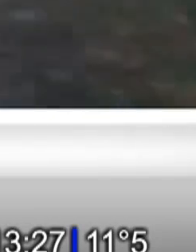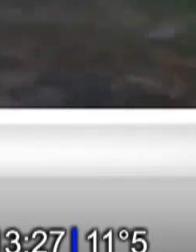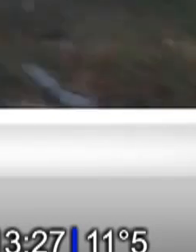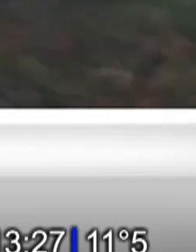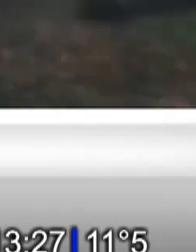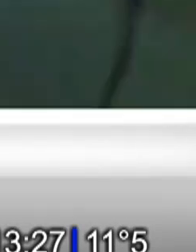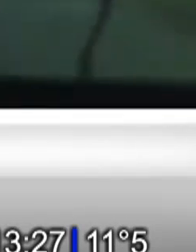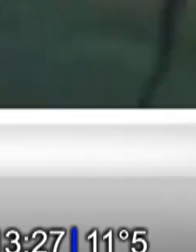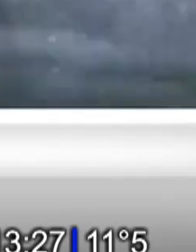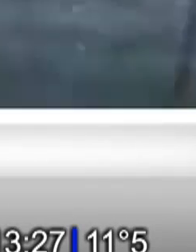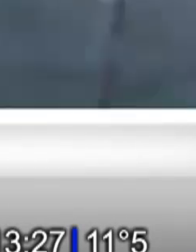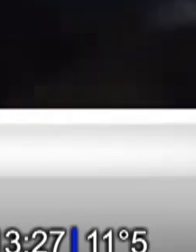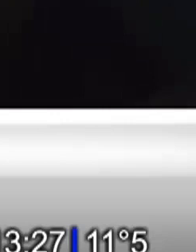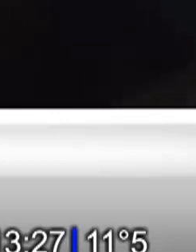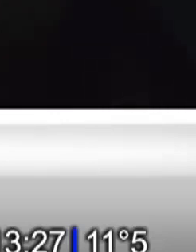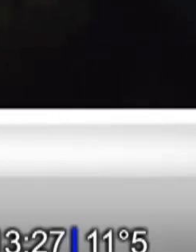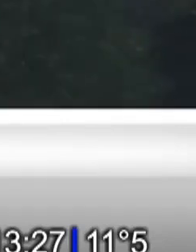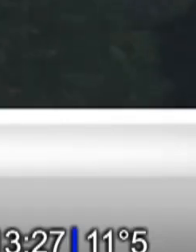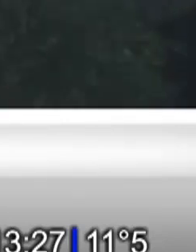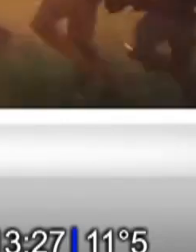En el tornado.